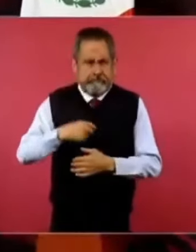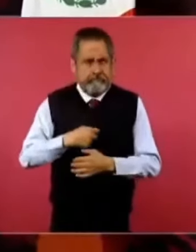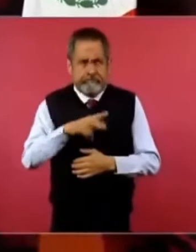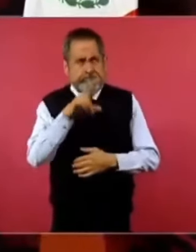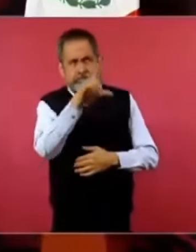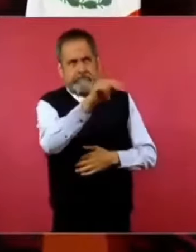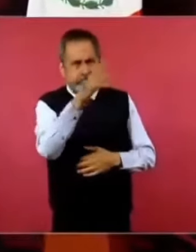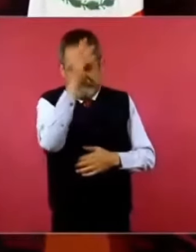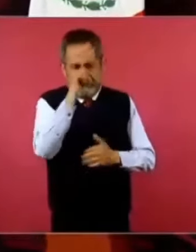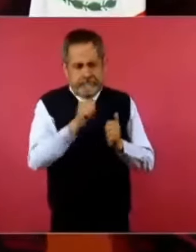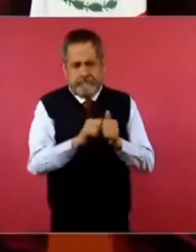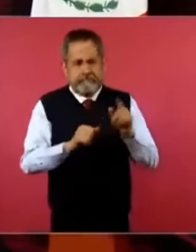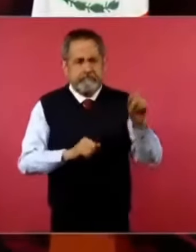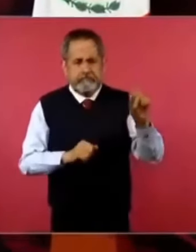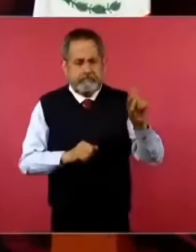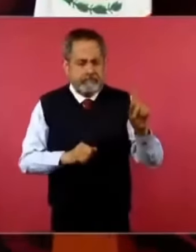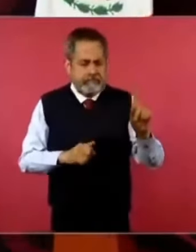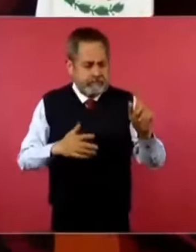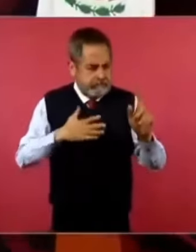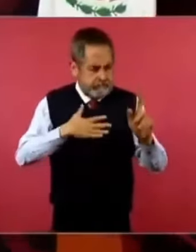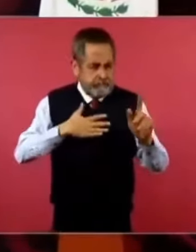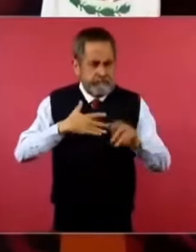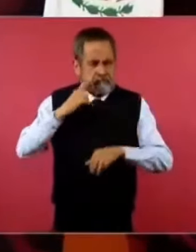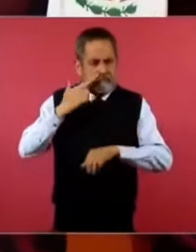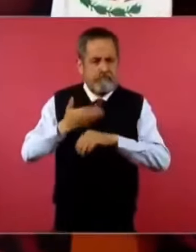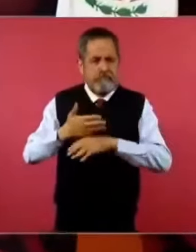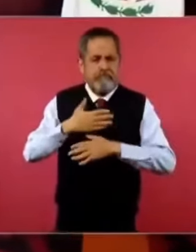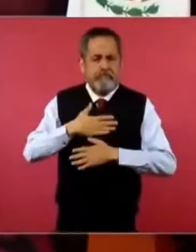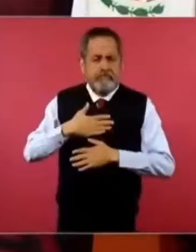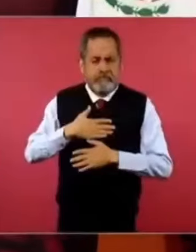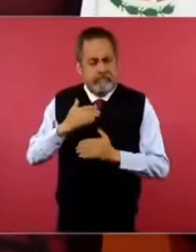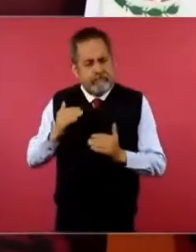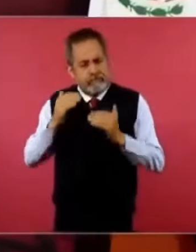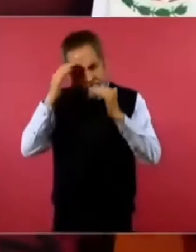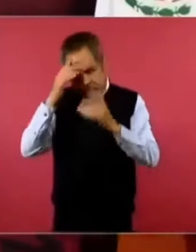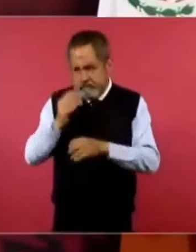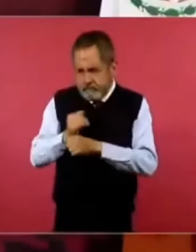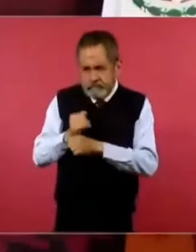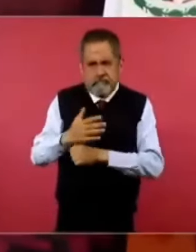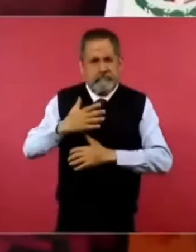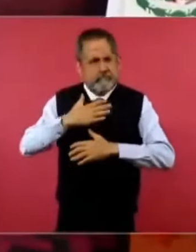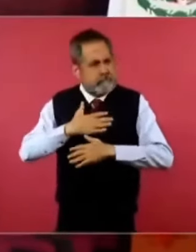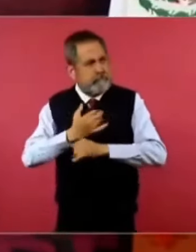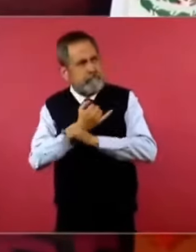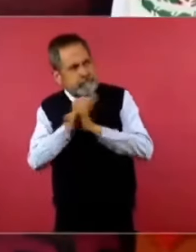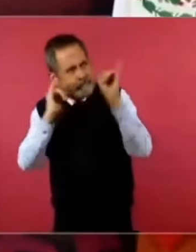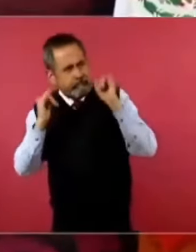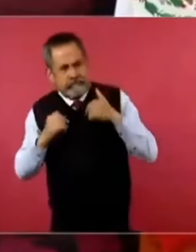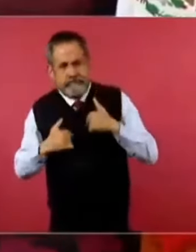territorio es un asunto de soberanía de nuestra